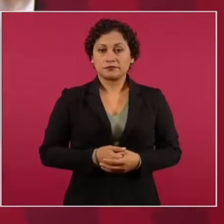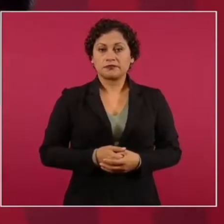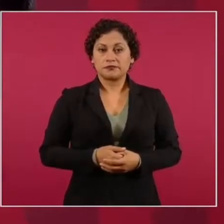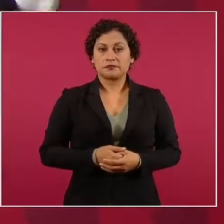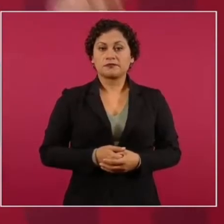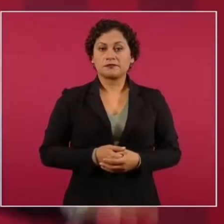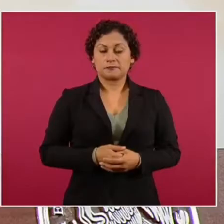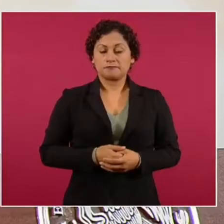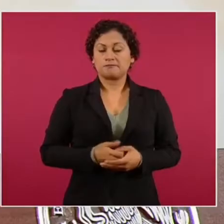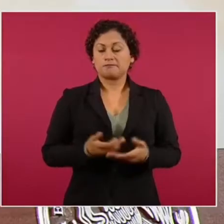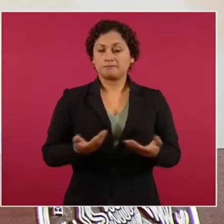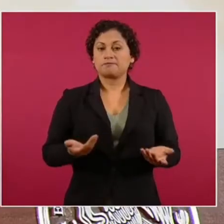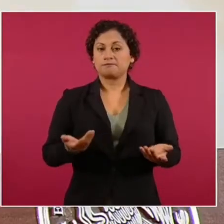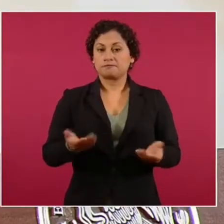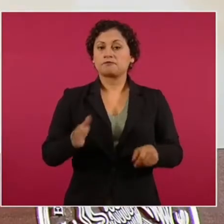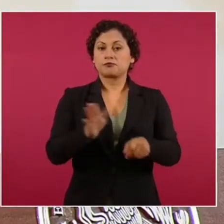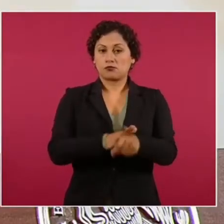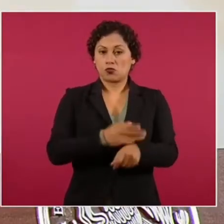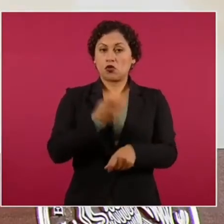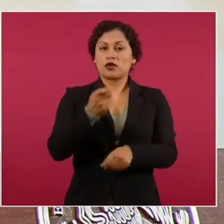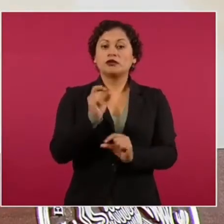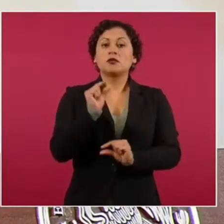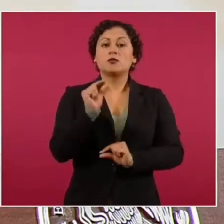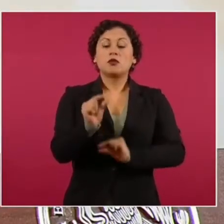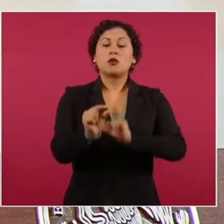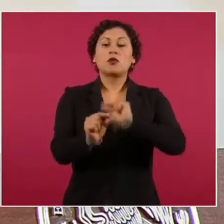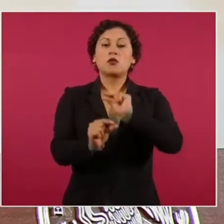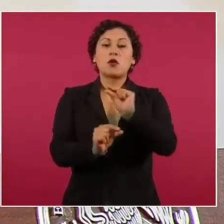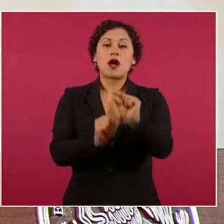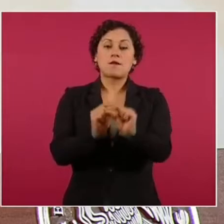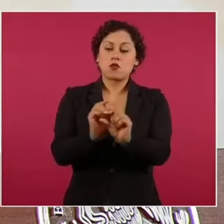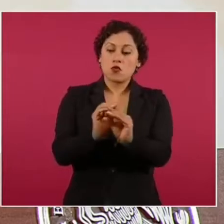Entonces, vamos entendiéndonos,